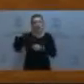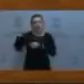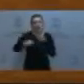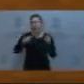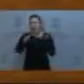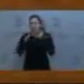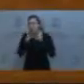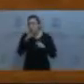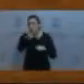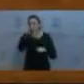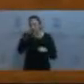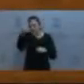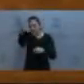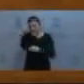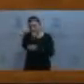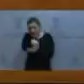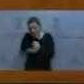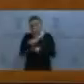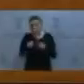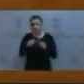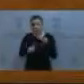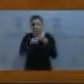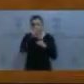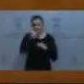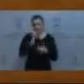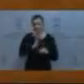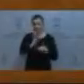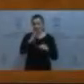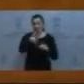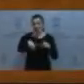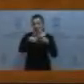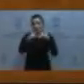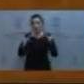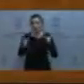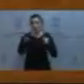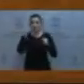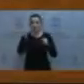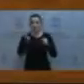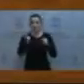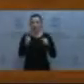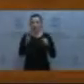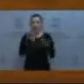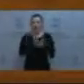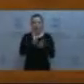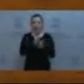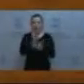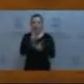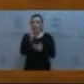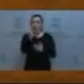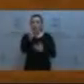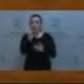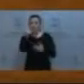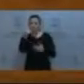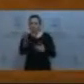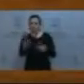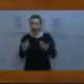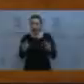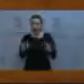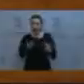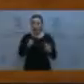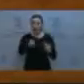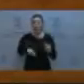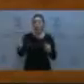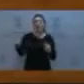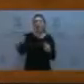nuestros ganaderos tienen las políticas socialistas en nuestra región. No solo no agilizan los pagos de la PAC, sino que amenazan con recortes de un